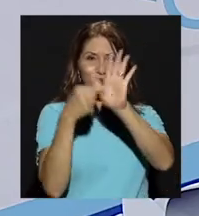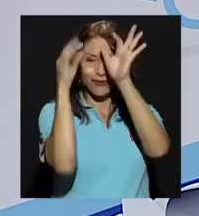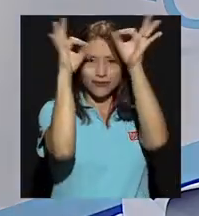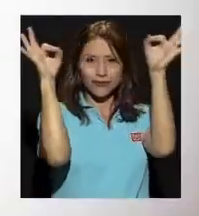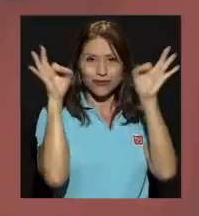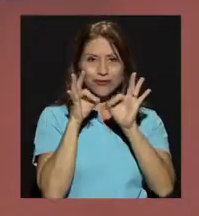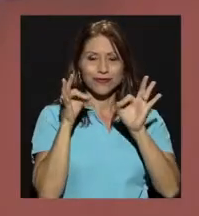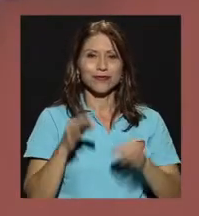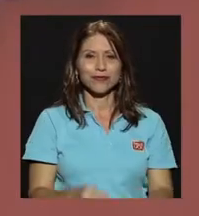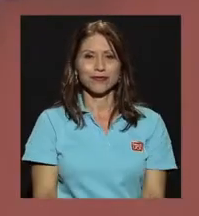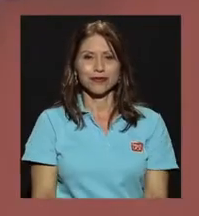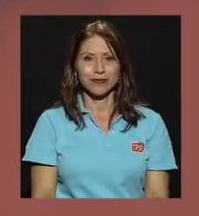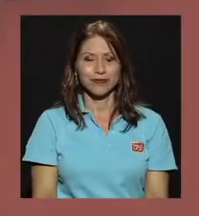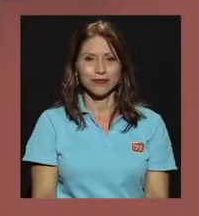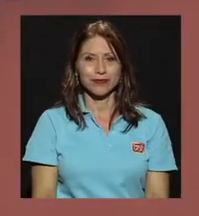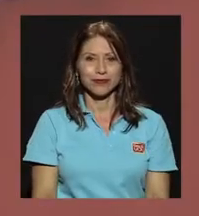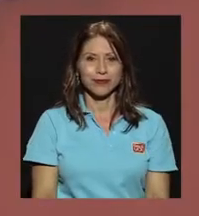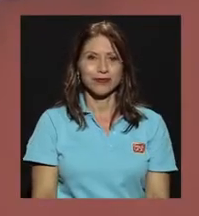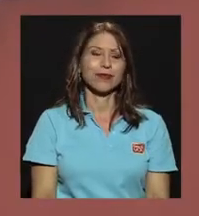sobresalir.